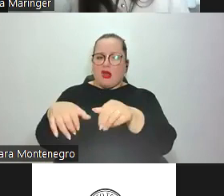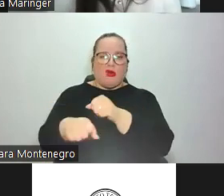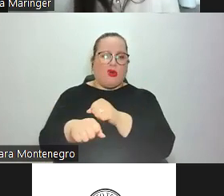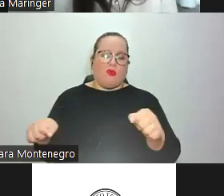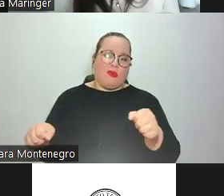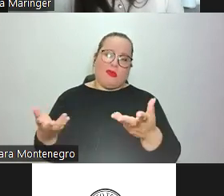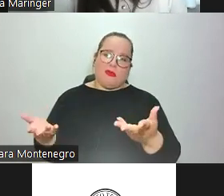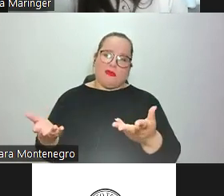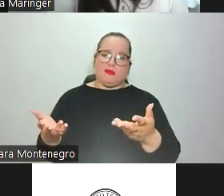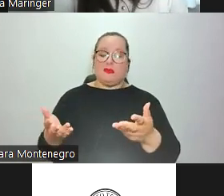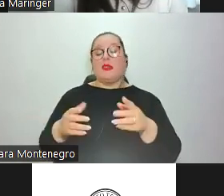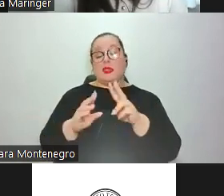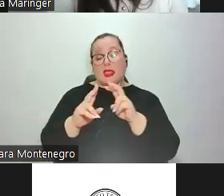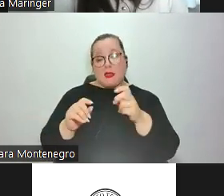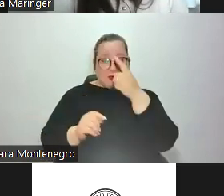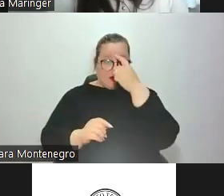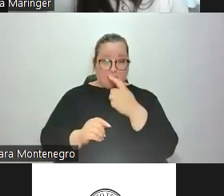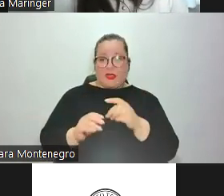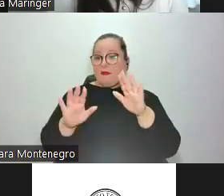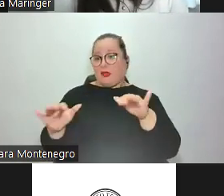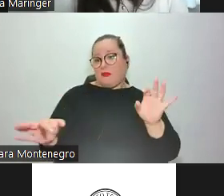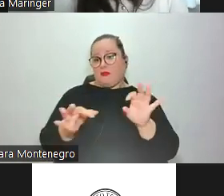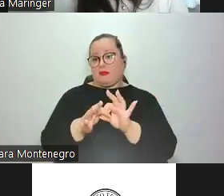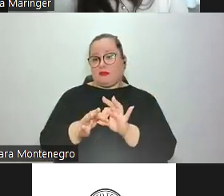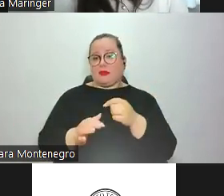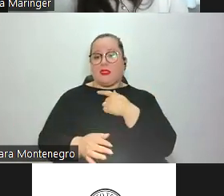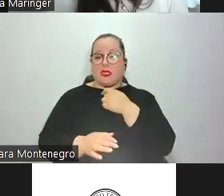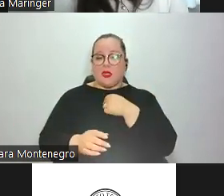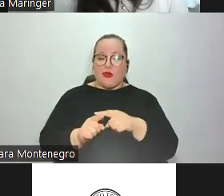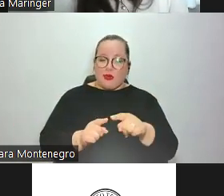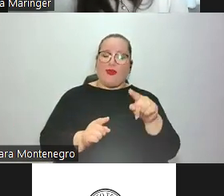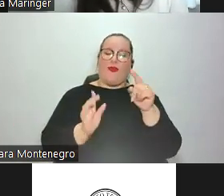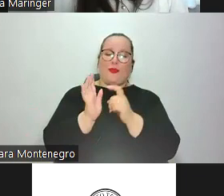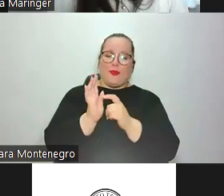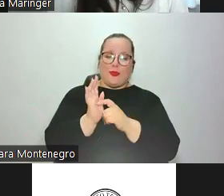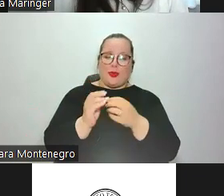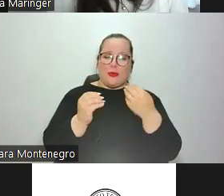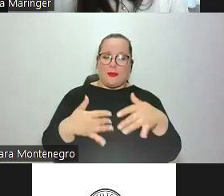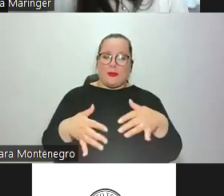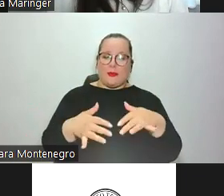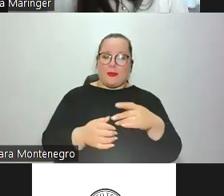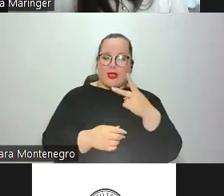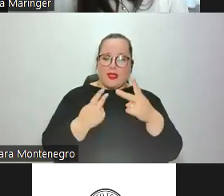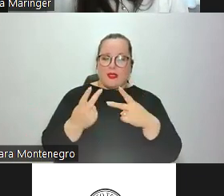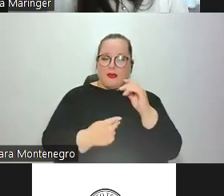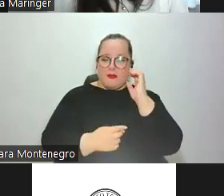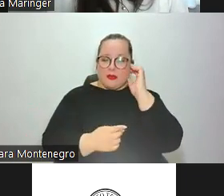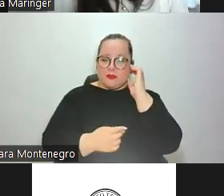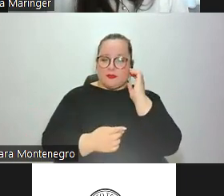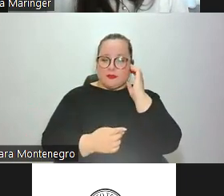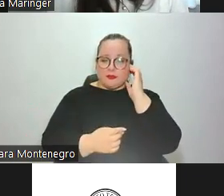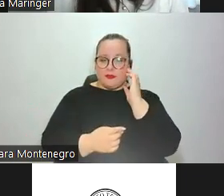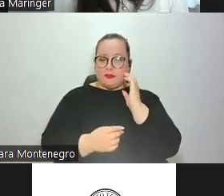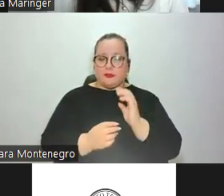afuera. Y recapitulando entonces, porque quiero irme al siguiente punto, ¿cierto? Acabamos de ver entonces cómo todo este perfil